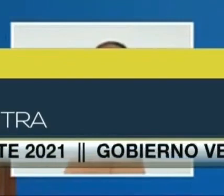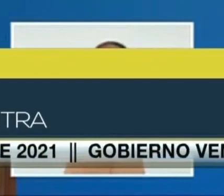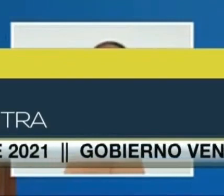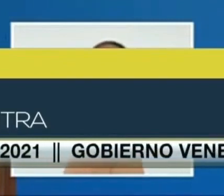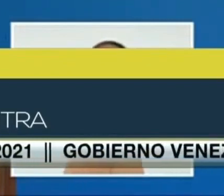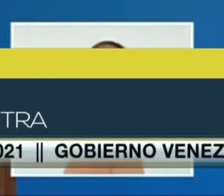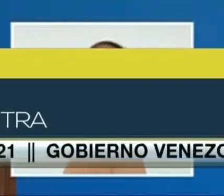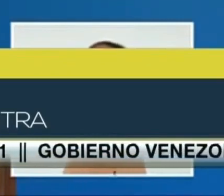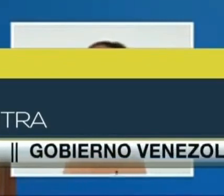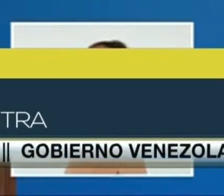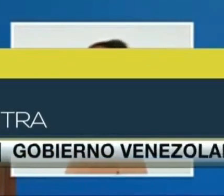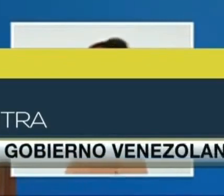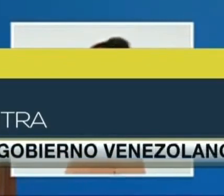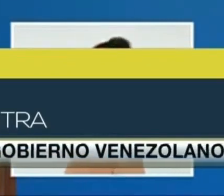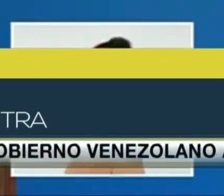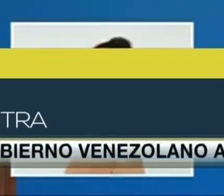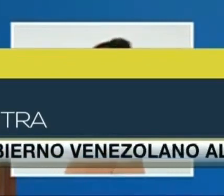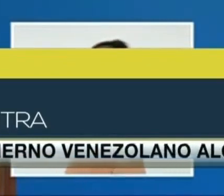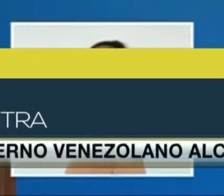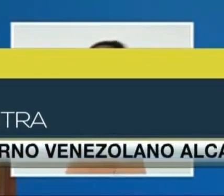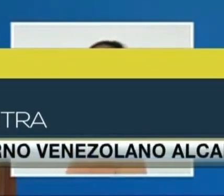aproximadamente